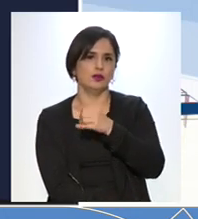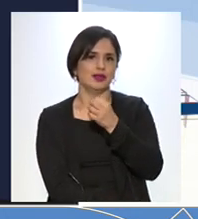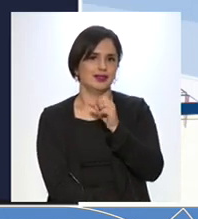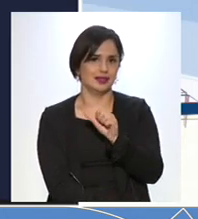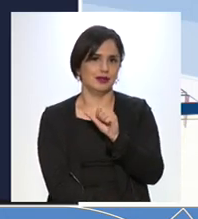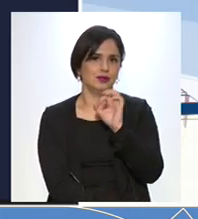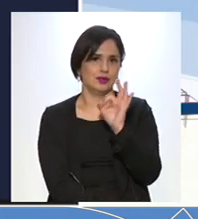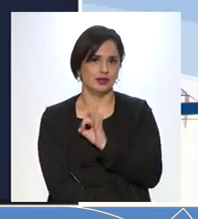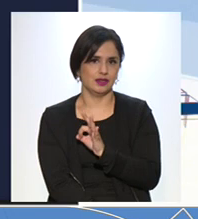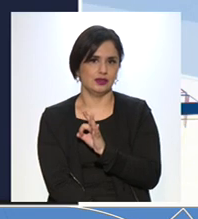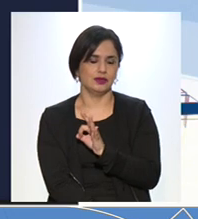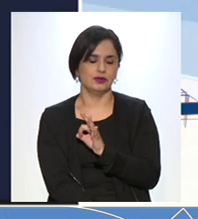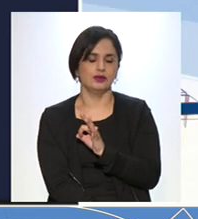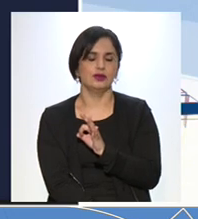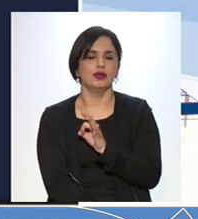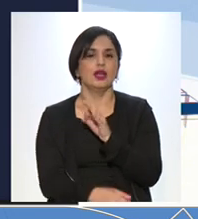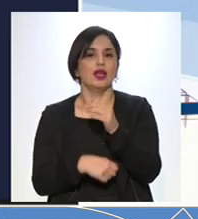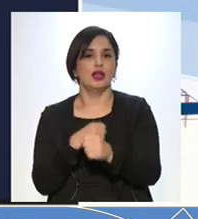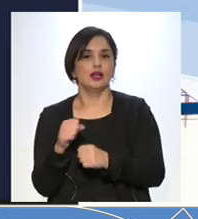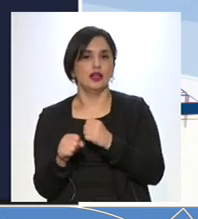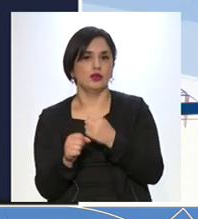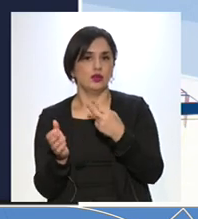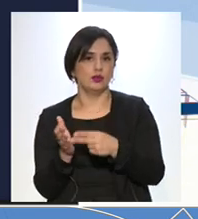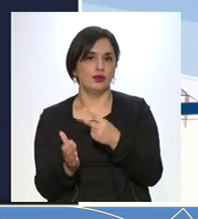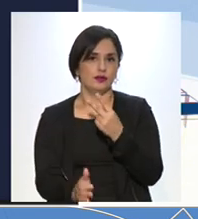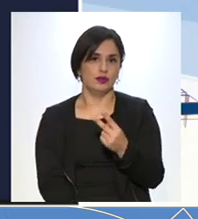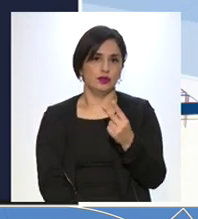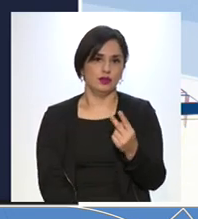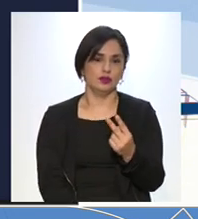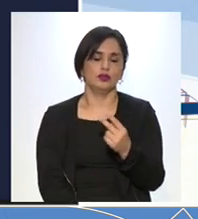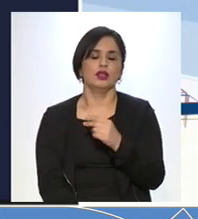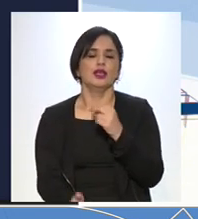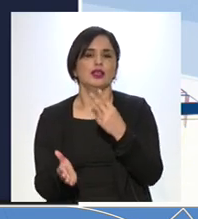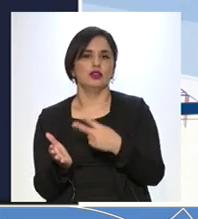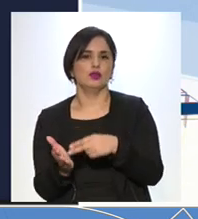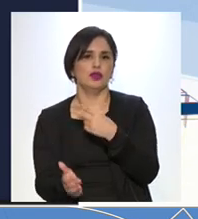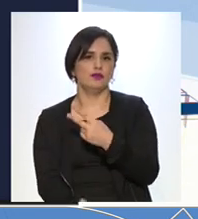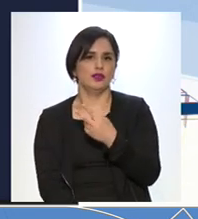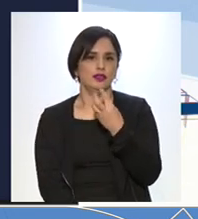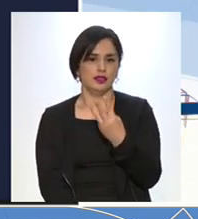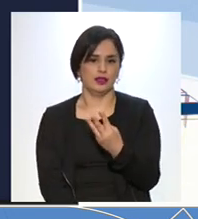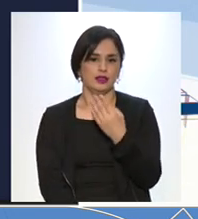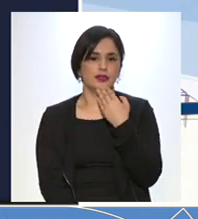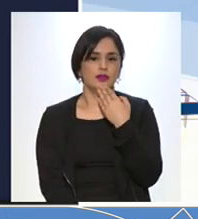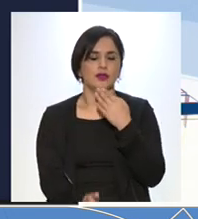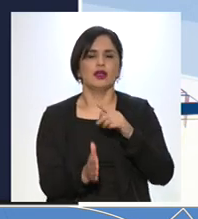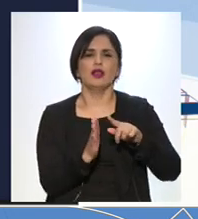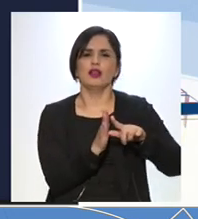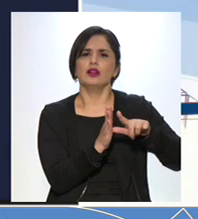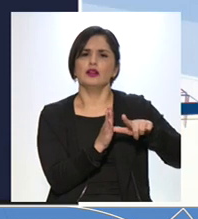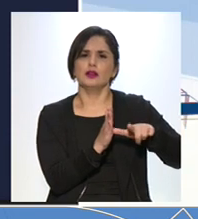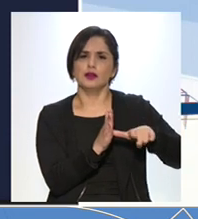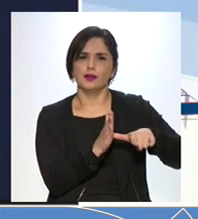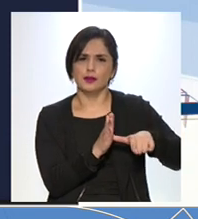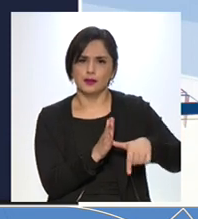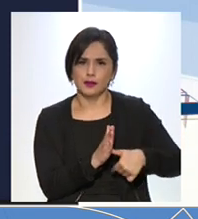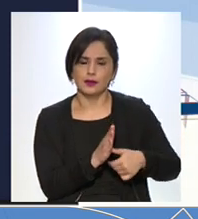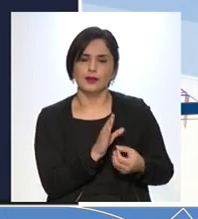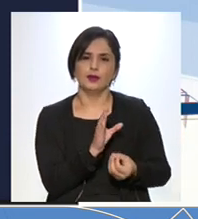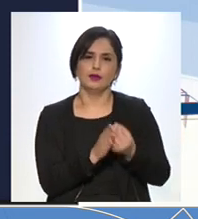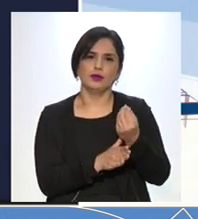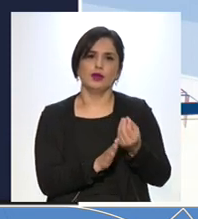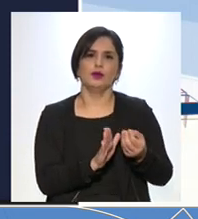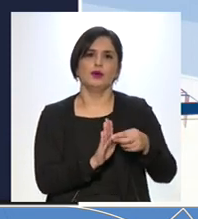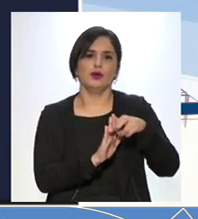respectivamente. En este caso, a la exigente base de comparación de 2021, se suma la lentitud que sigue mostrando la aparición de nuevos proyectos